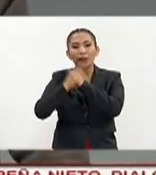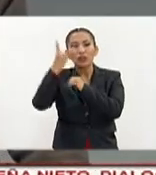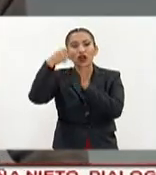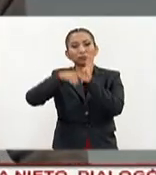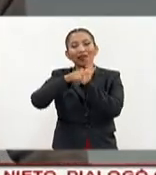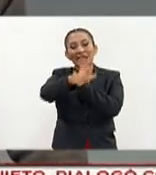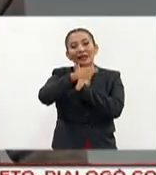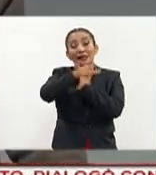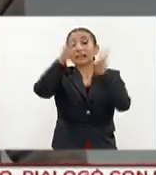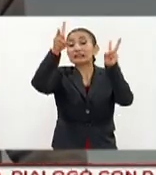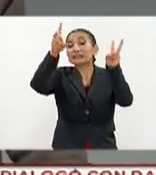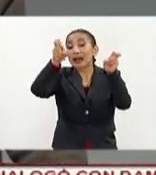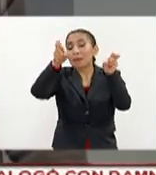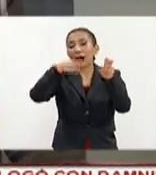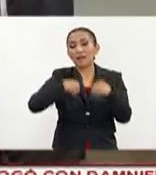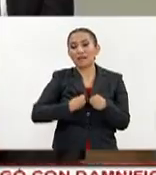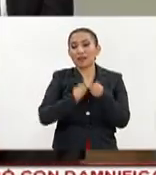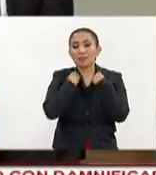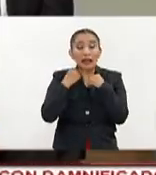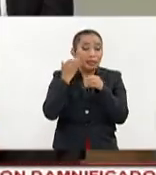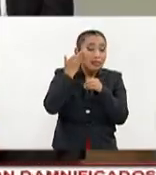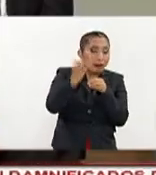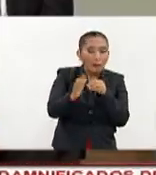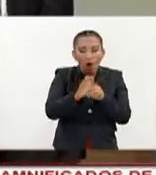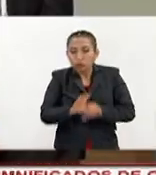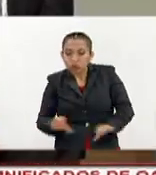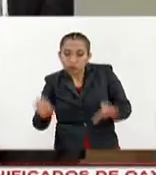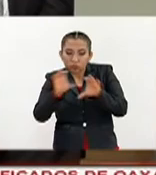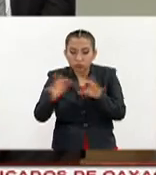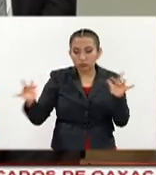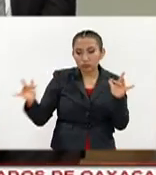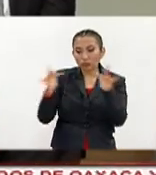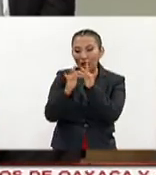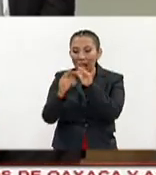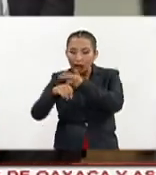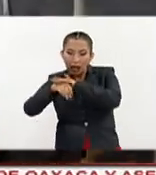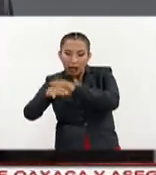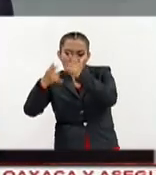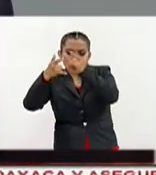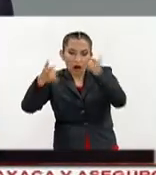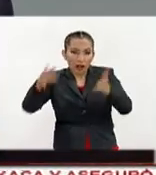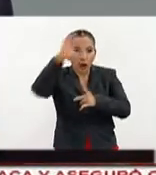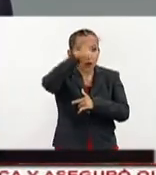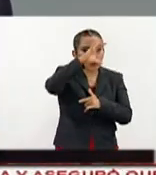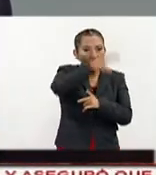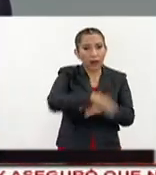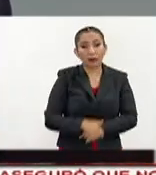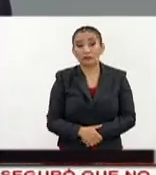2017, bajo el tema Vivir en la Era Digital, conectando raíces y culturas.